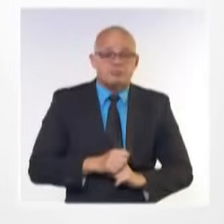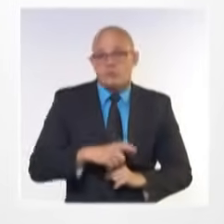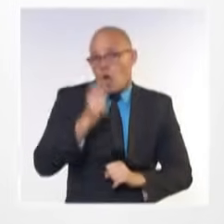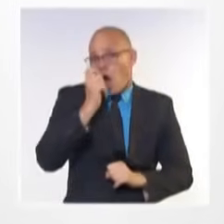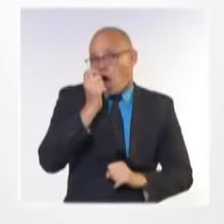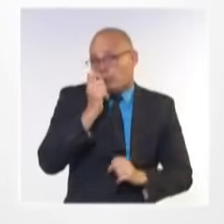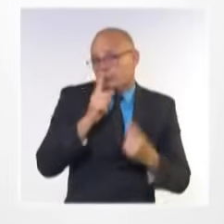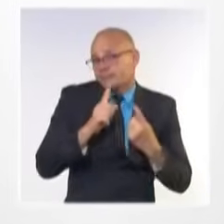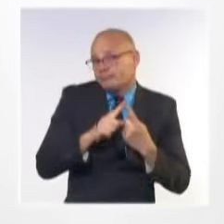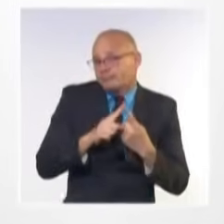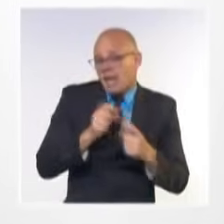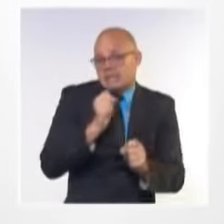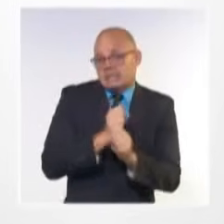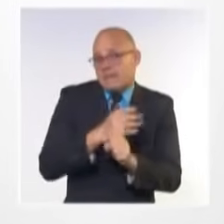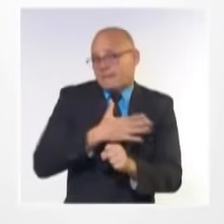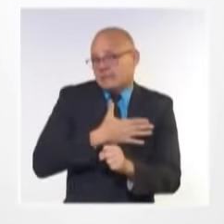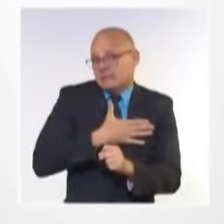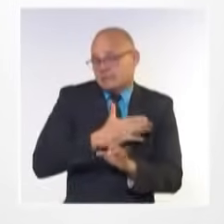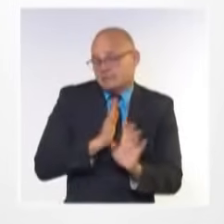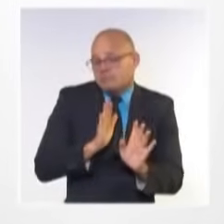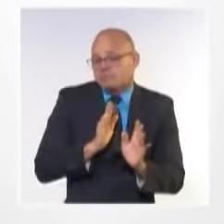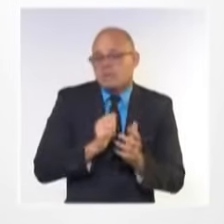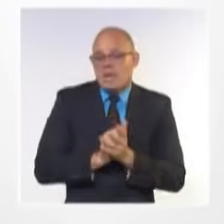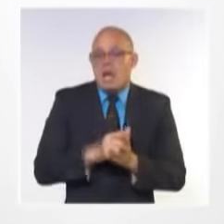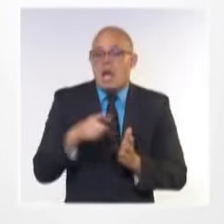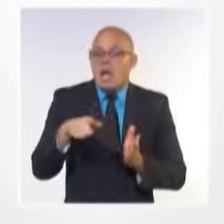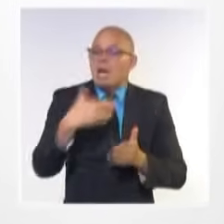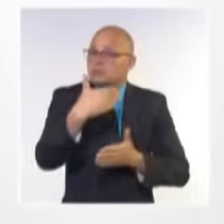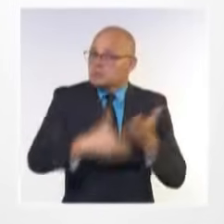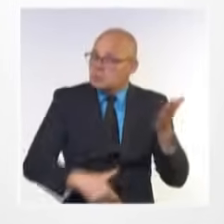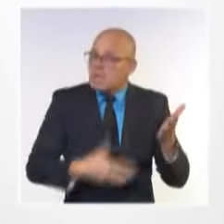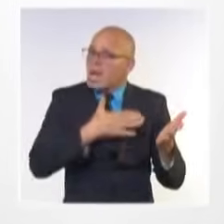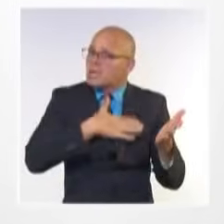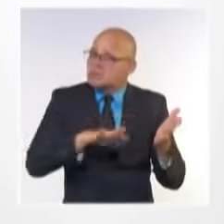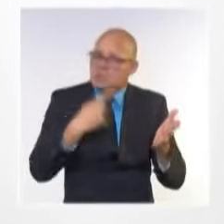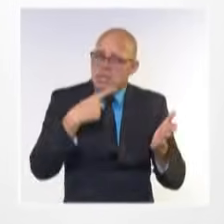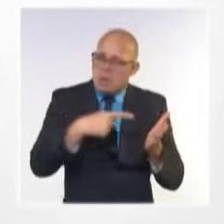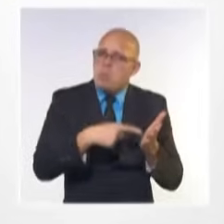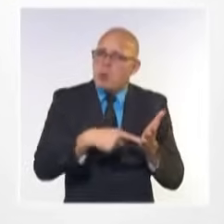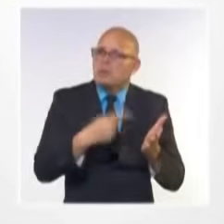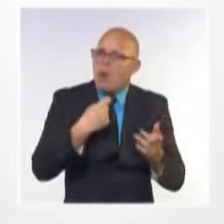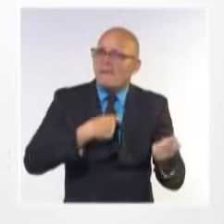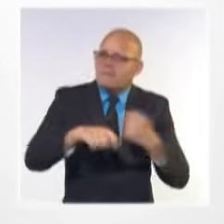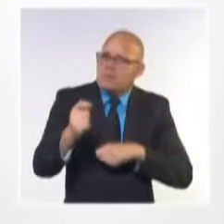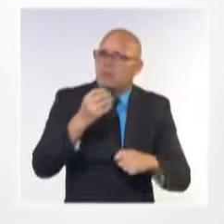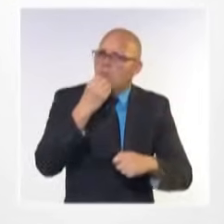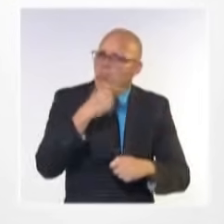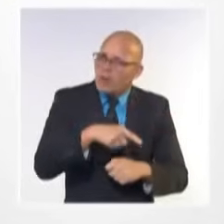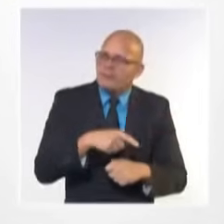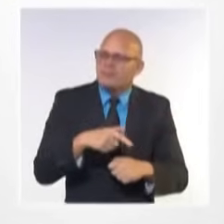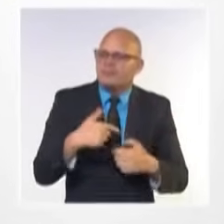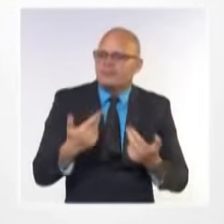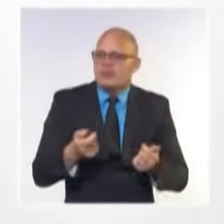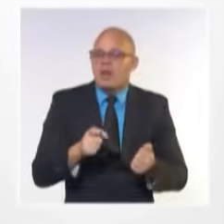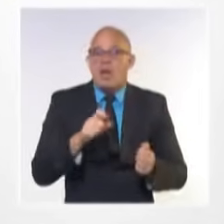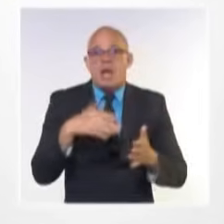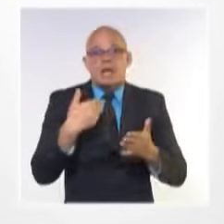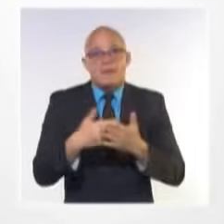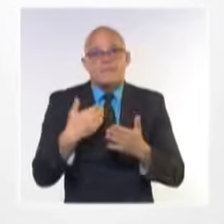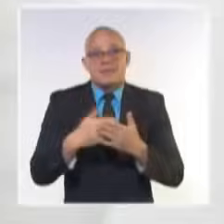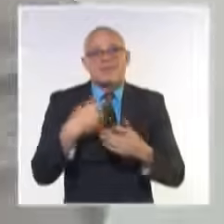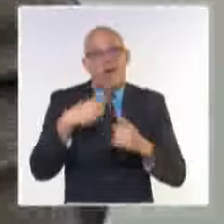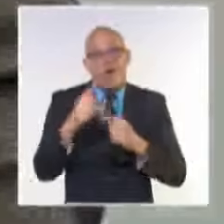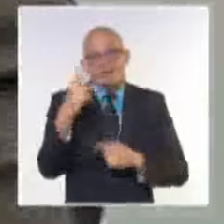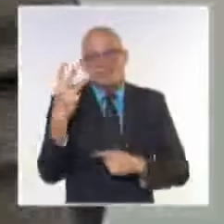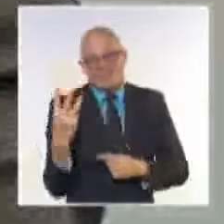tenía dentro de su objeto aprobado la actividad de comercialización mayorista, se puso de acuerdo con otras 3 personas, entre ellas